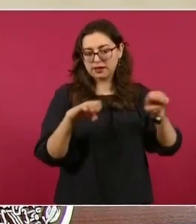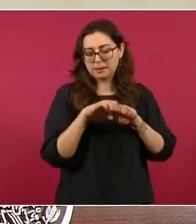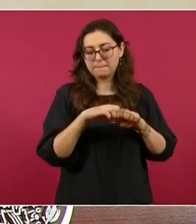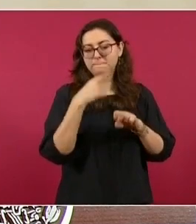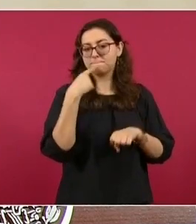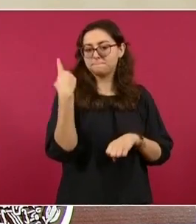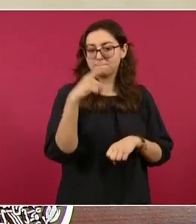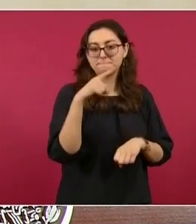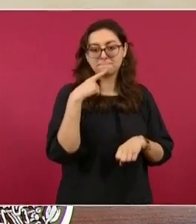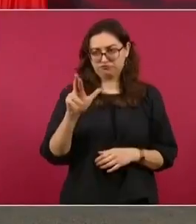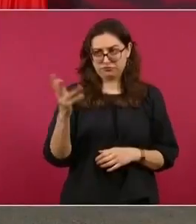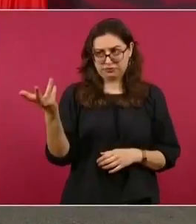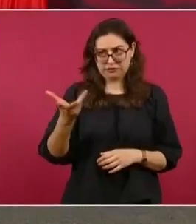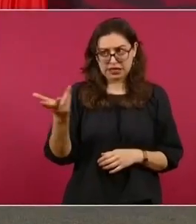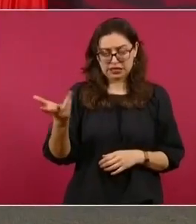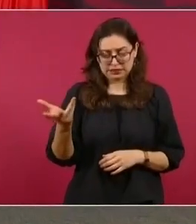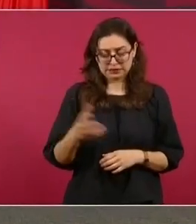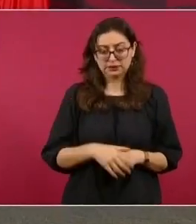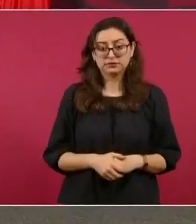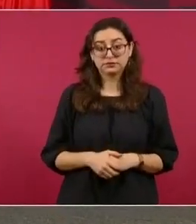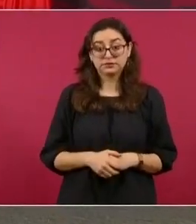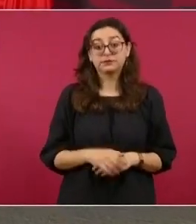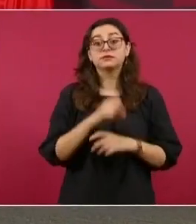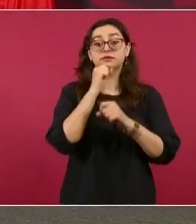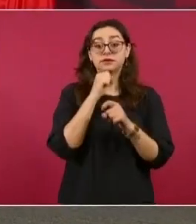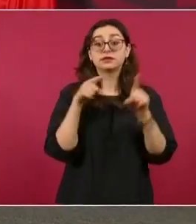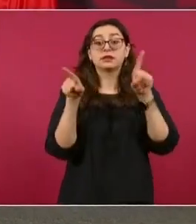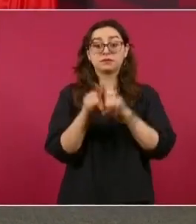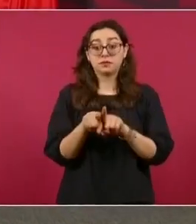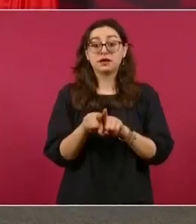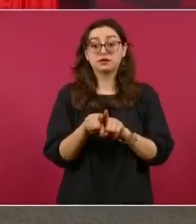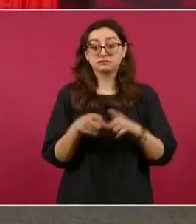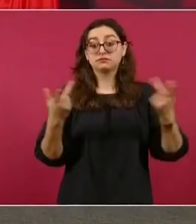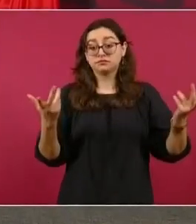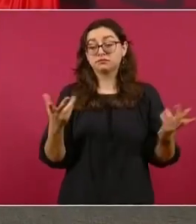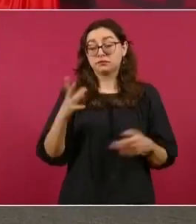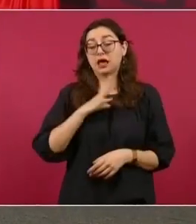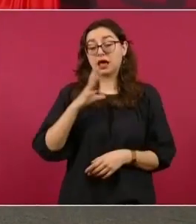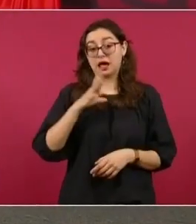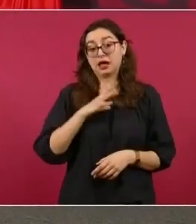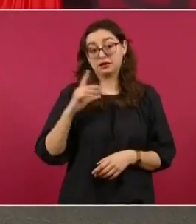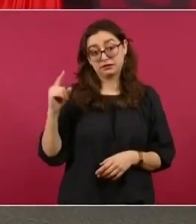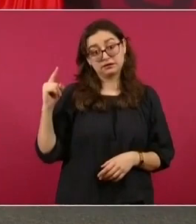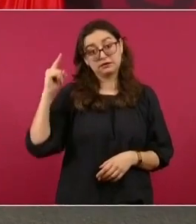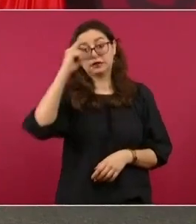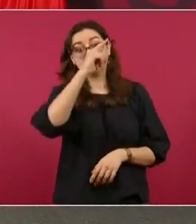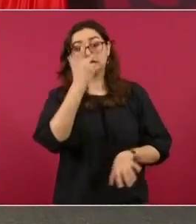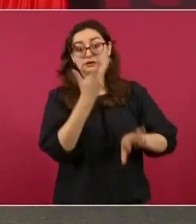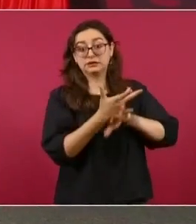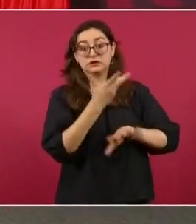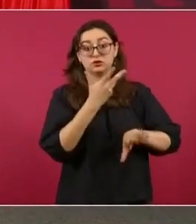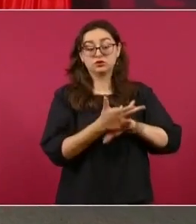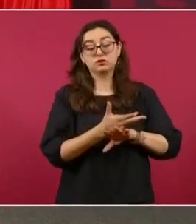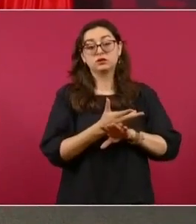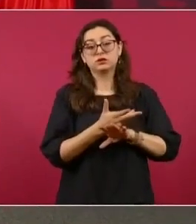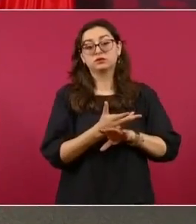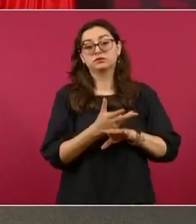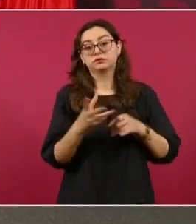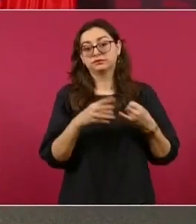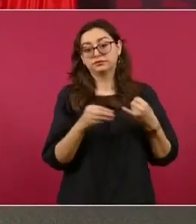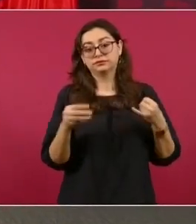en la fiscalía y existe la denuncia civil en Florida por los bienes